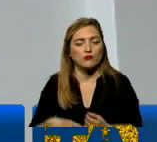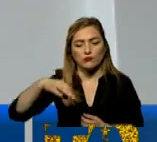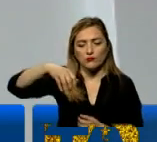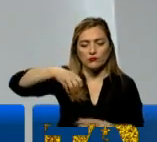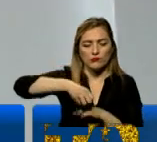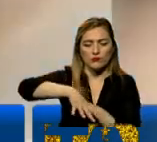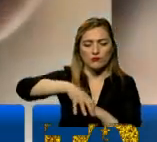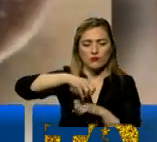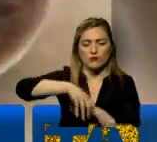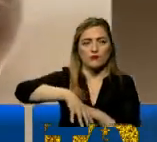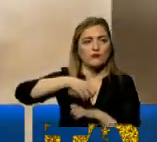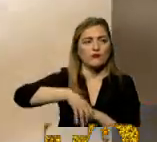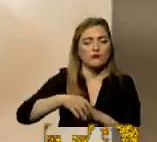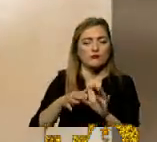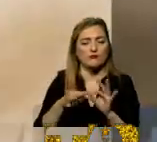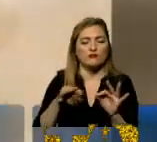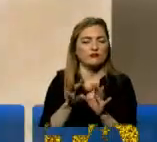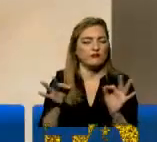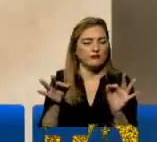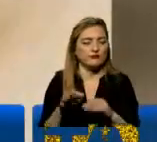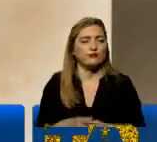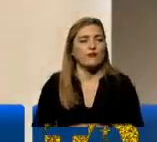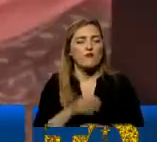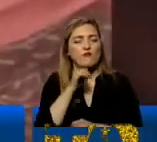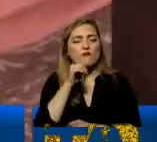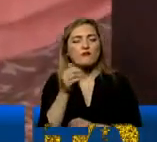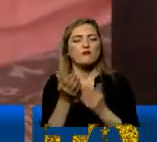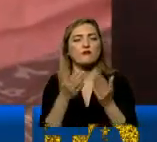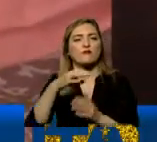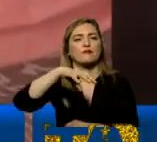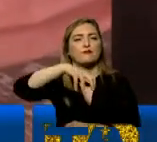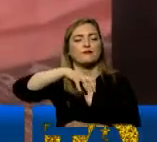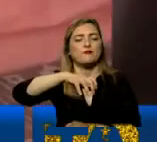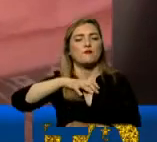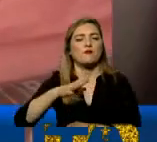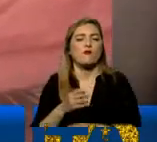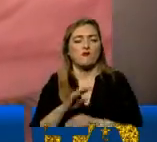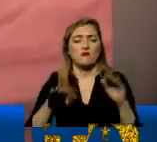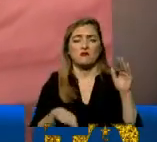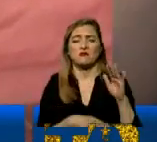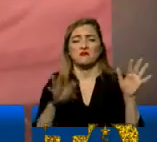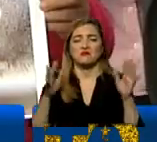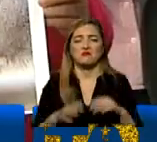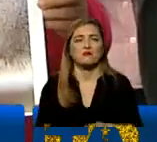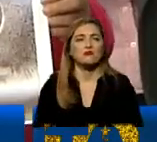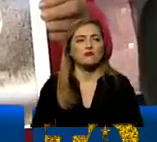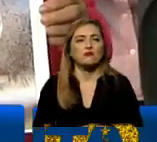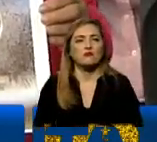elimine esta turbiedad. A este inconveniente se suma la falta del servicio de agua potable durante las 24 horas del